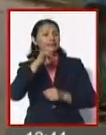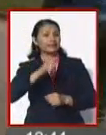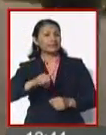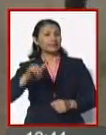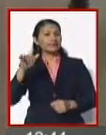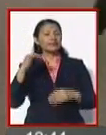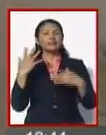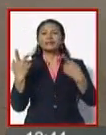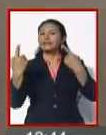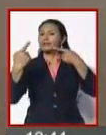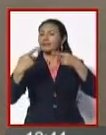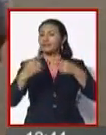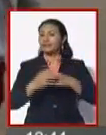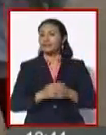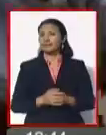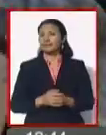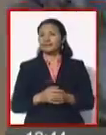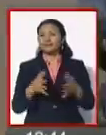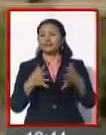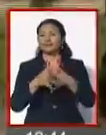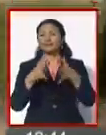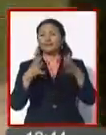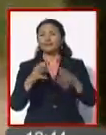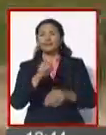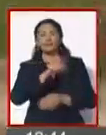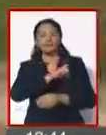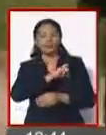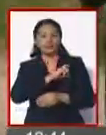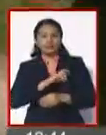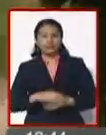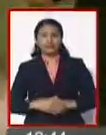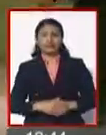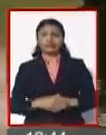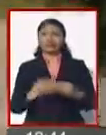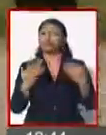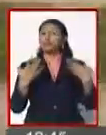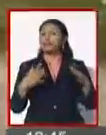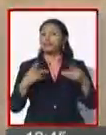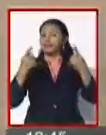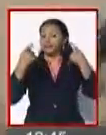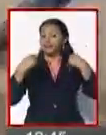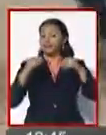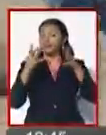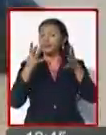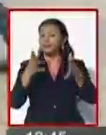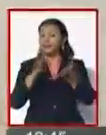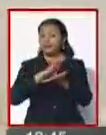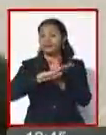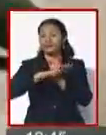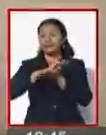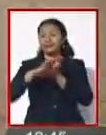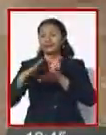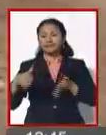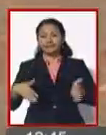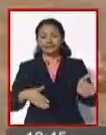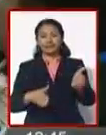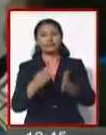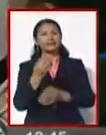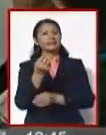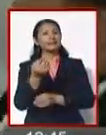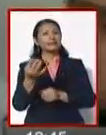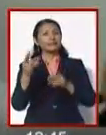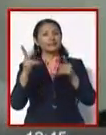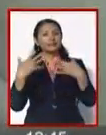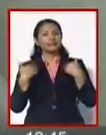ayer se registró un enfrentamiento entre los bloqueadores y efectivos policiales cuando estos intentaban dejar expedita la carretera. Varias